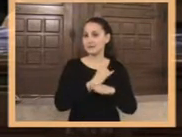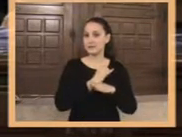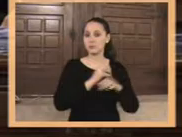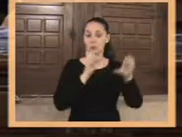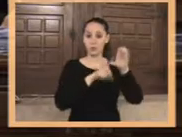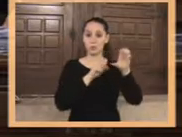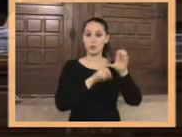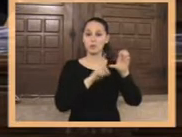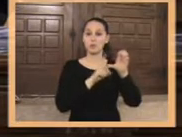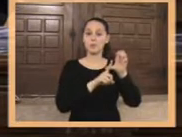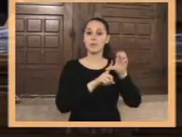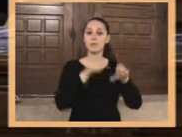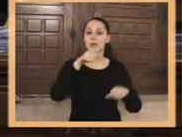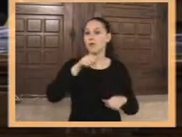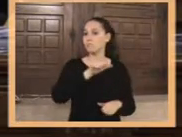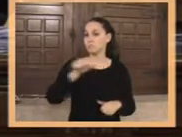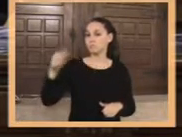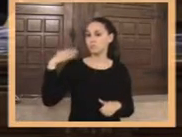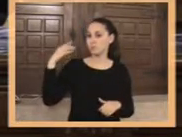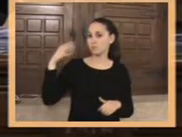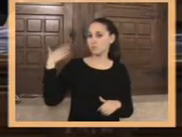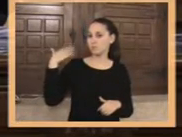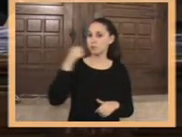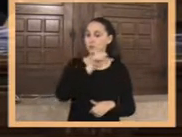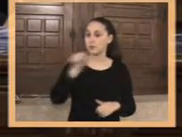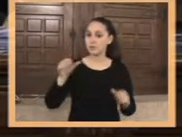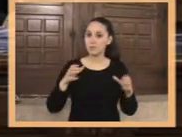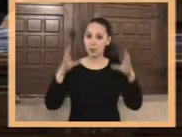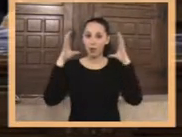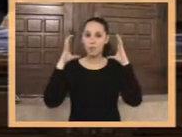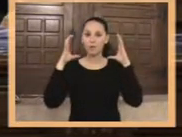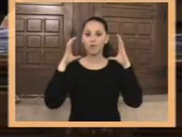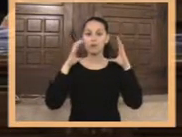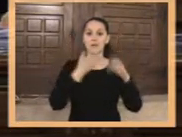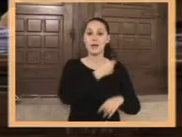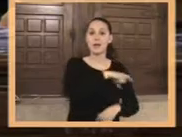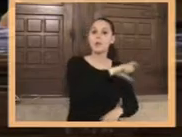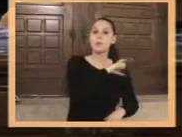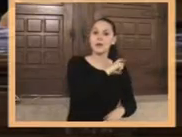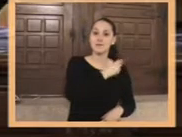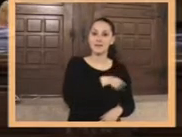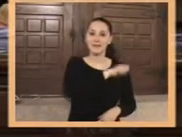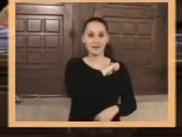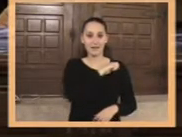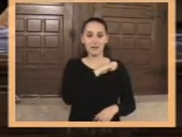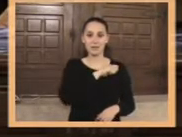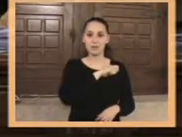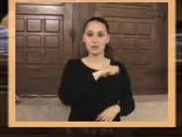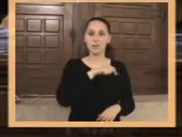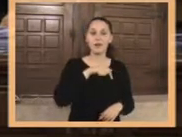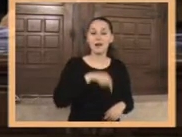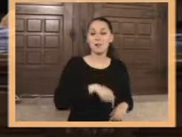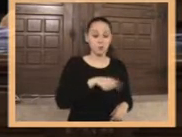semanas, pues está incluida la recuperación de la parte antigua de la Casa de la Policía Nacional. Obra que nosotros no podíamos